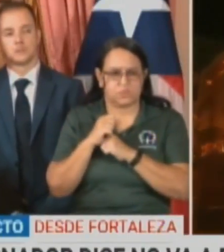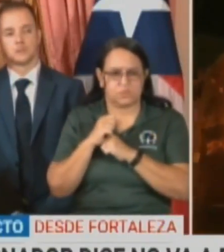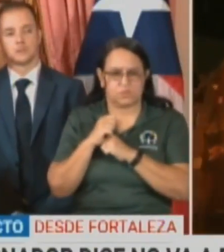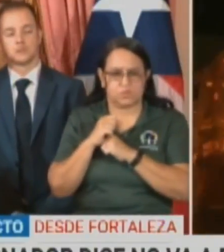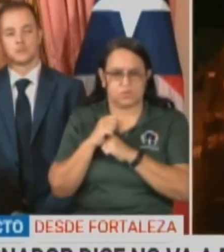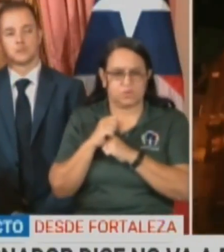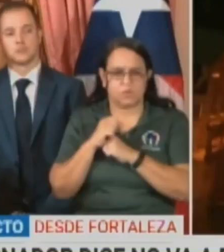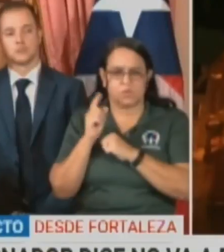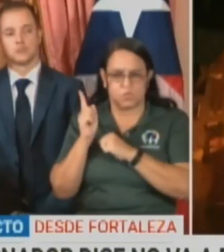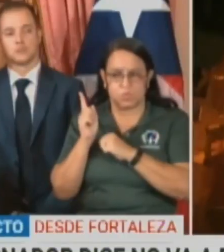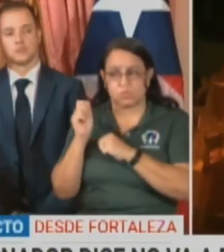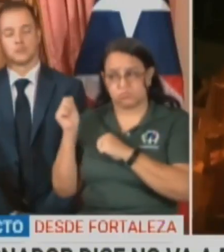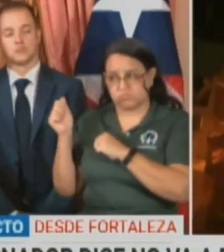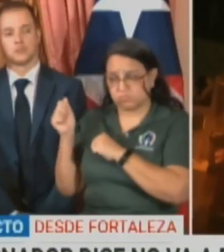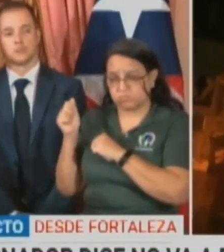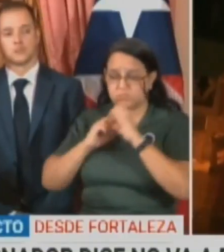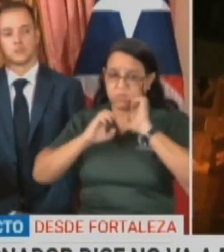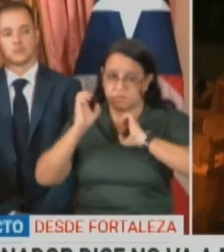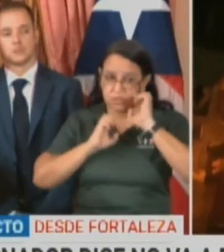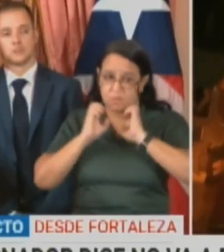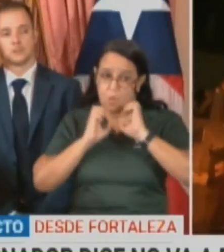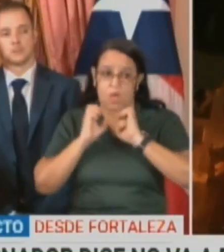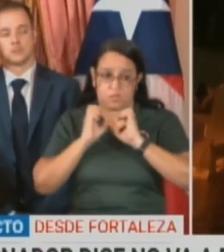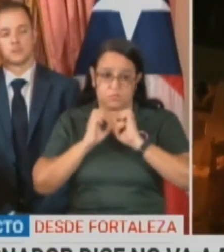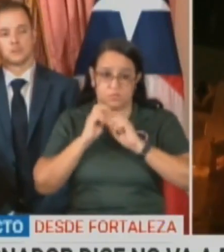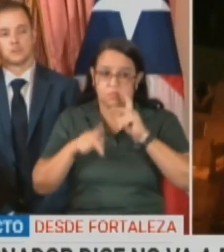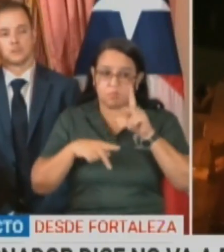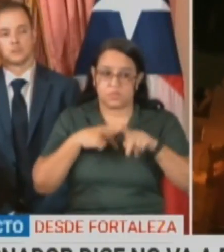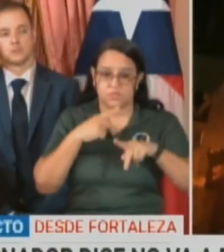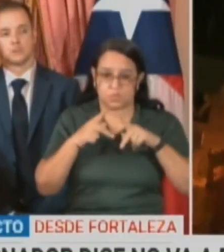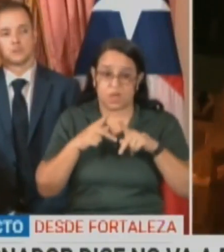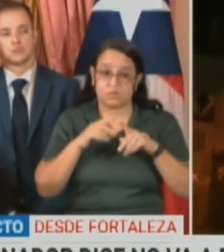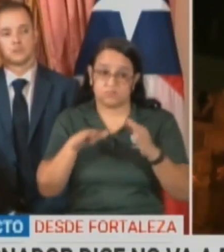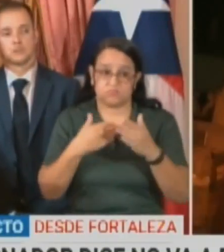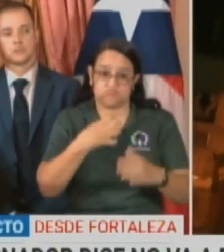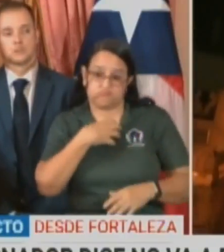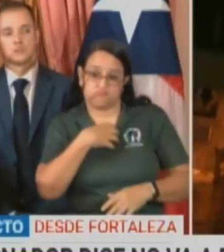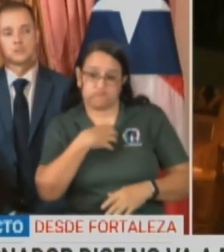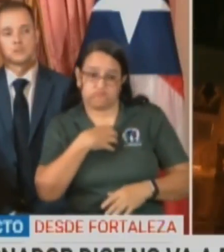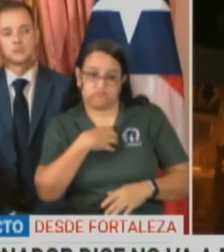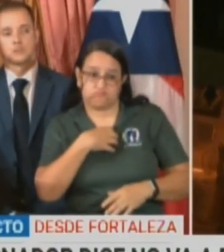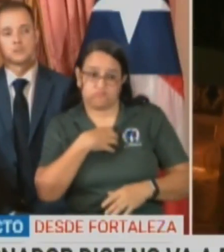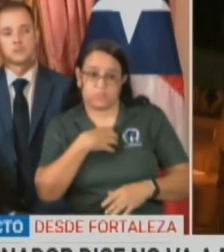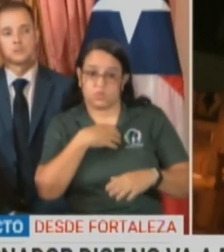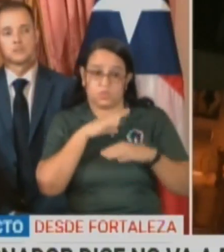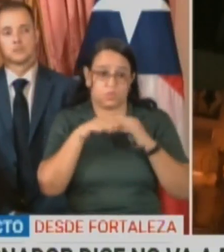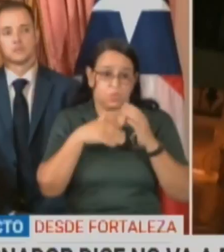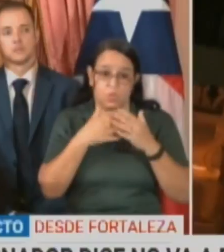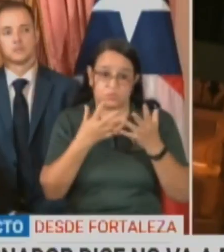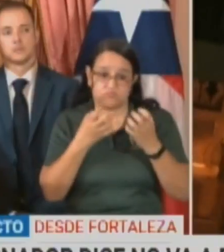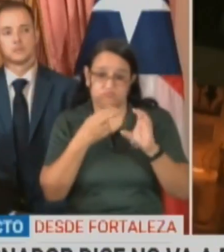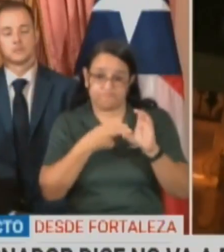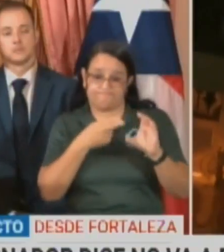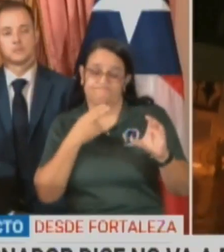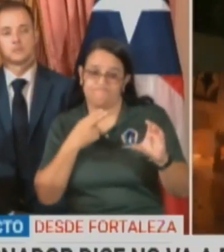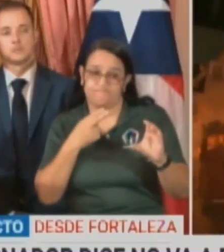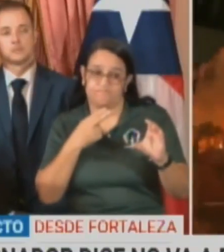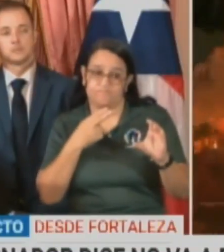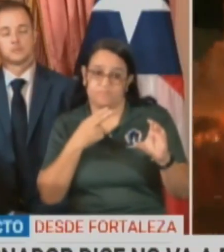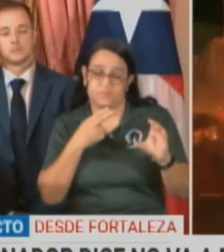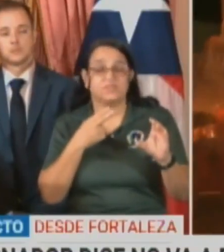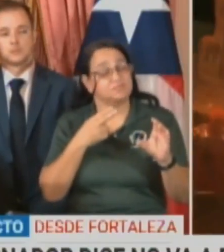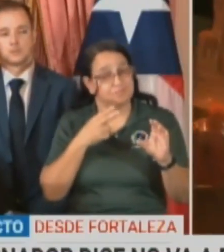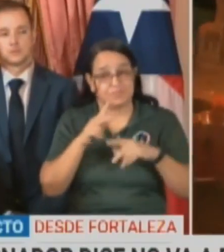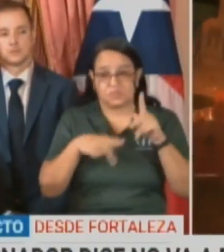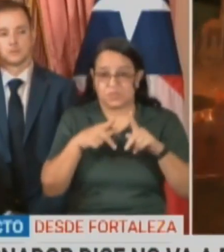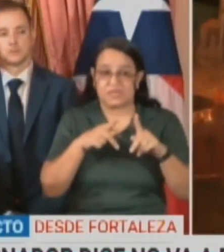usted mismo, evaluándose, porque la gente que está llegando a protestar tiene una consigna unificadora, que es que usted renuncie. Y lo que están